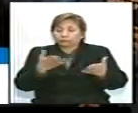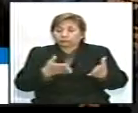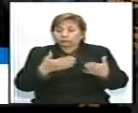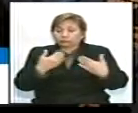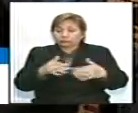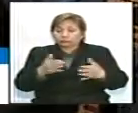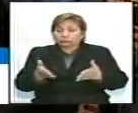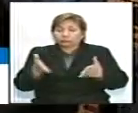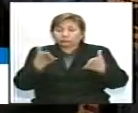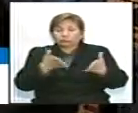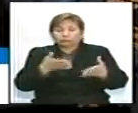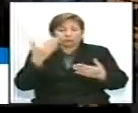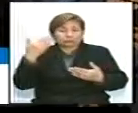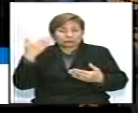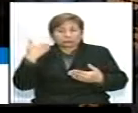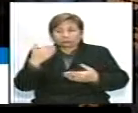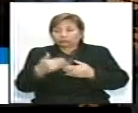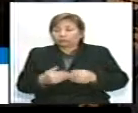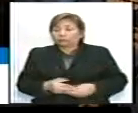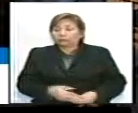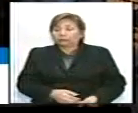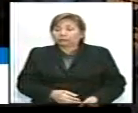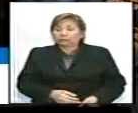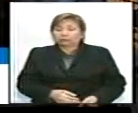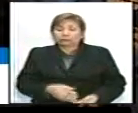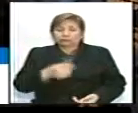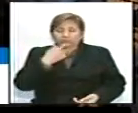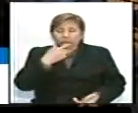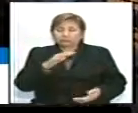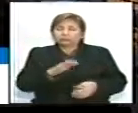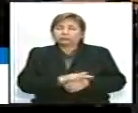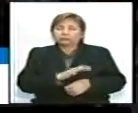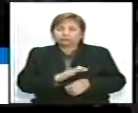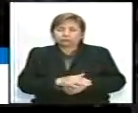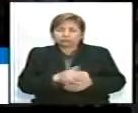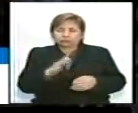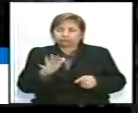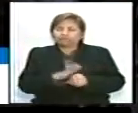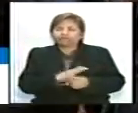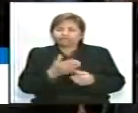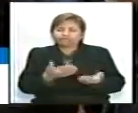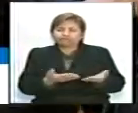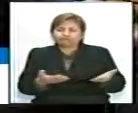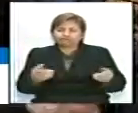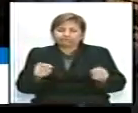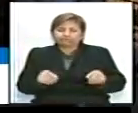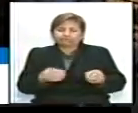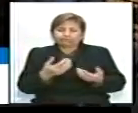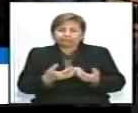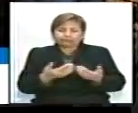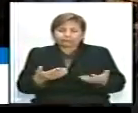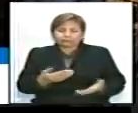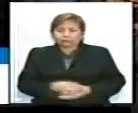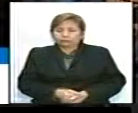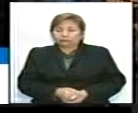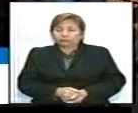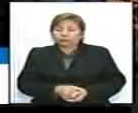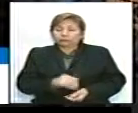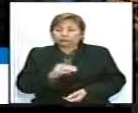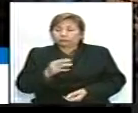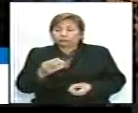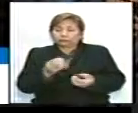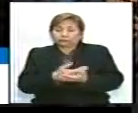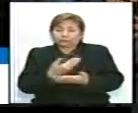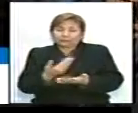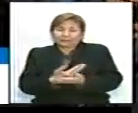ya venía de las gestiones anteriores, pero era mucho más práctico, mucho más eficiente, sobre todo en este tipo de equipos que se tienen que